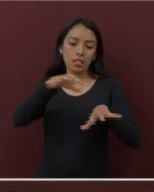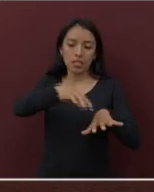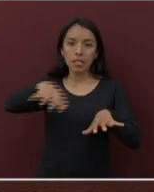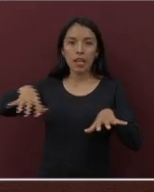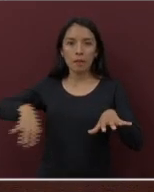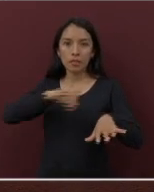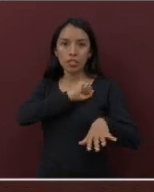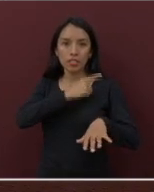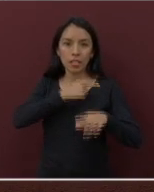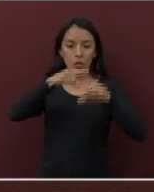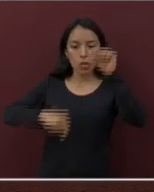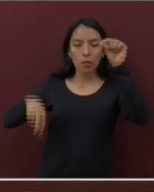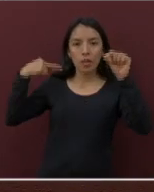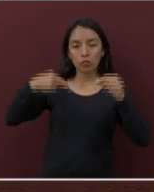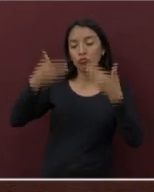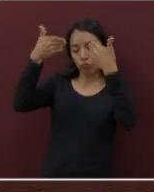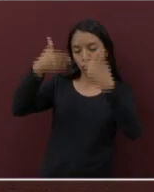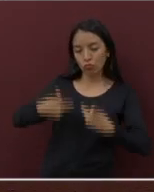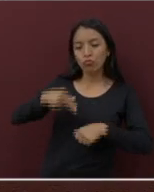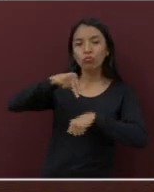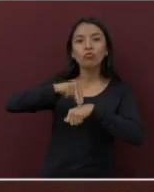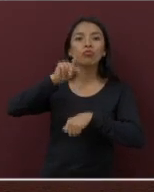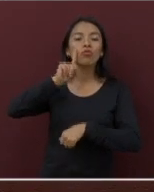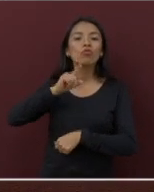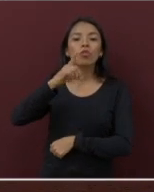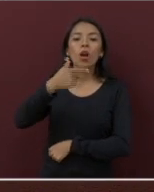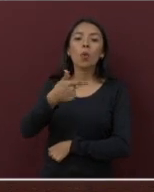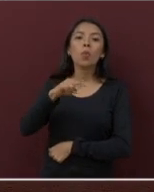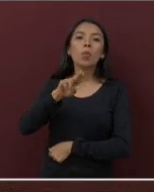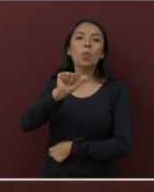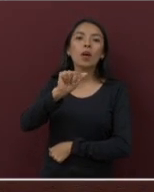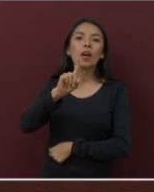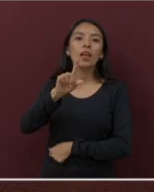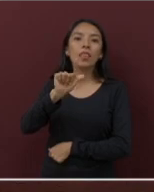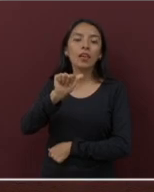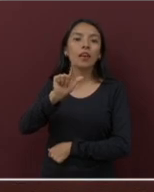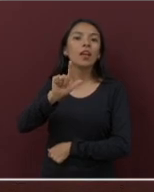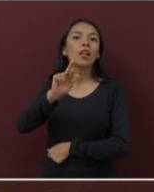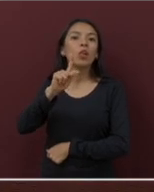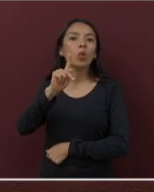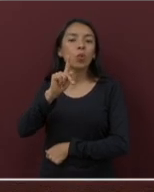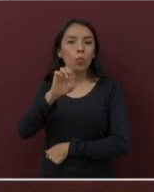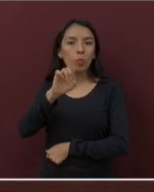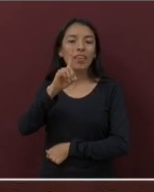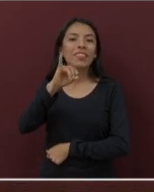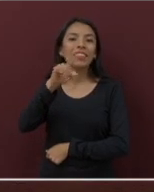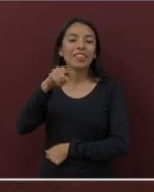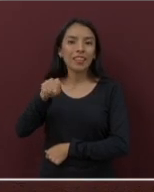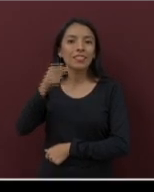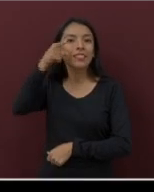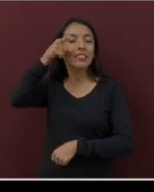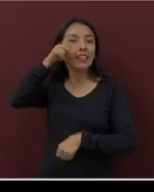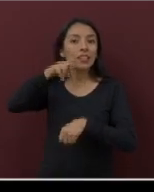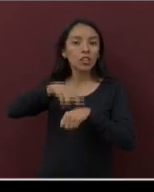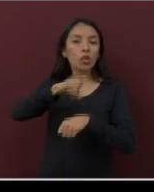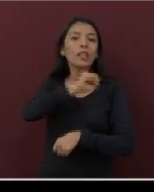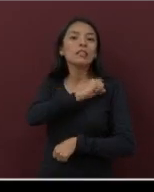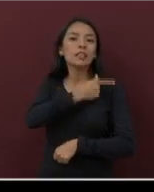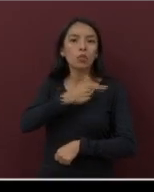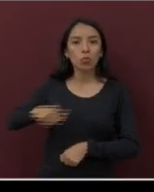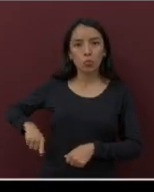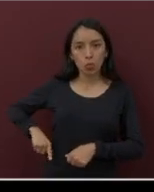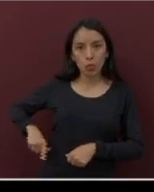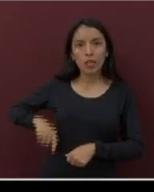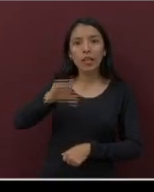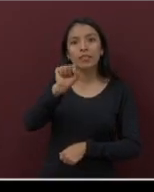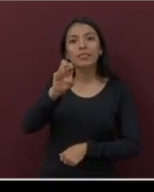Veracruz, le saluda una servidora, doctora Guadalupe Díaz del Castillo Flores, directora de Salud Pública de CESVER. El día de hoy,